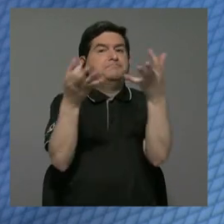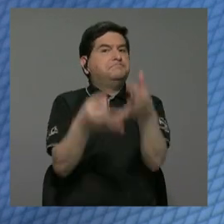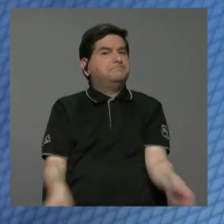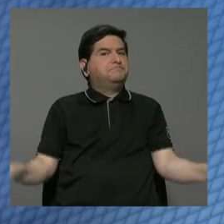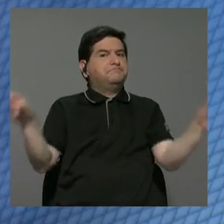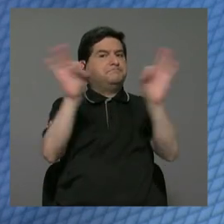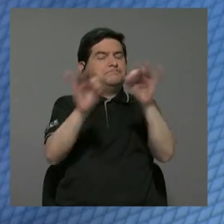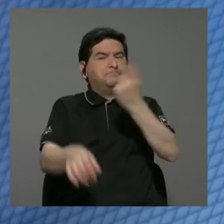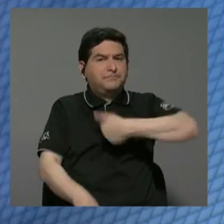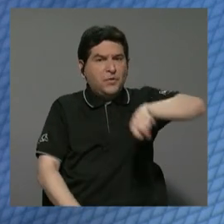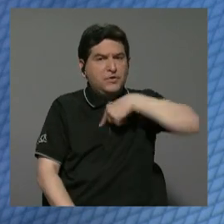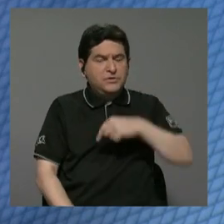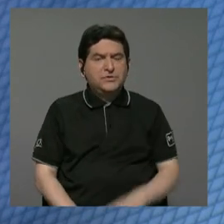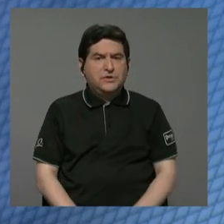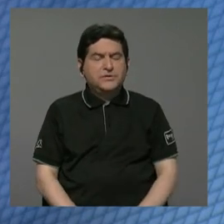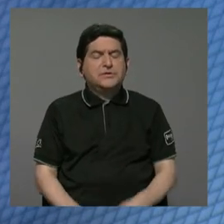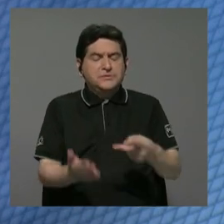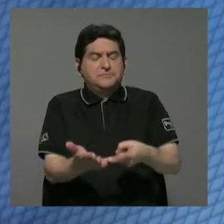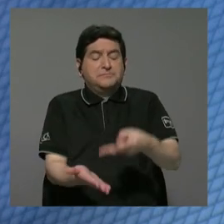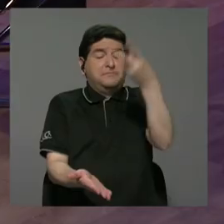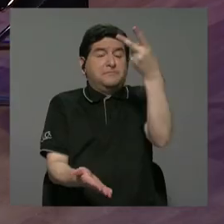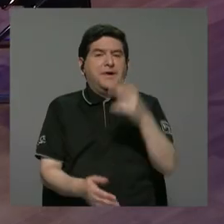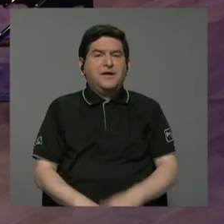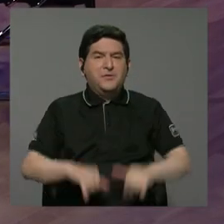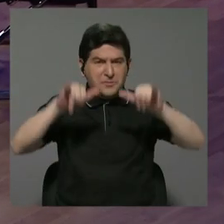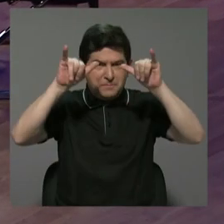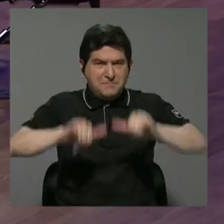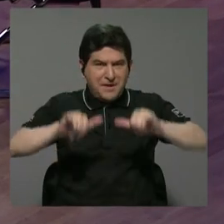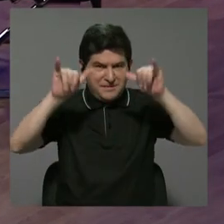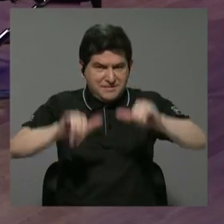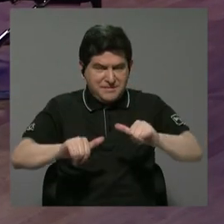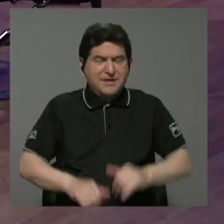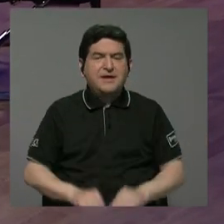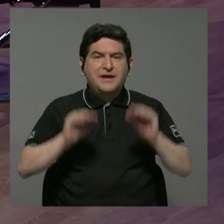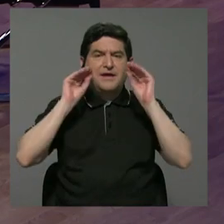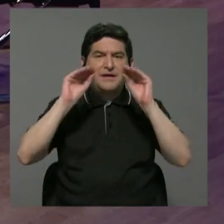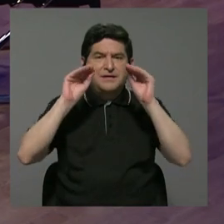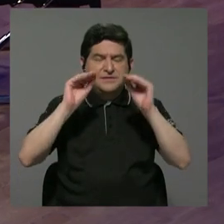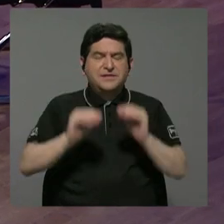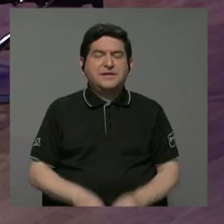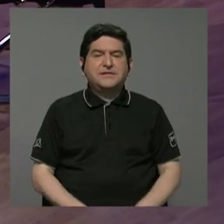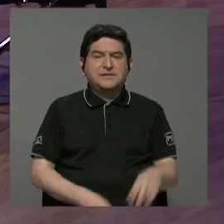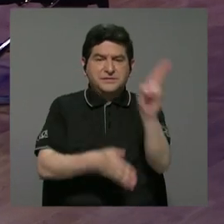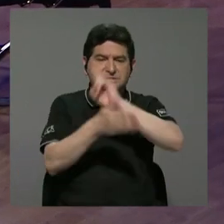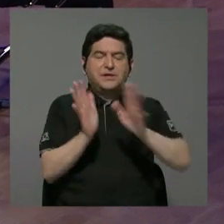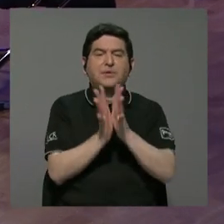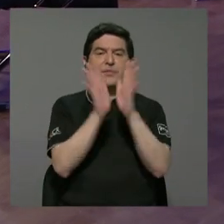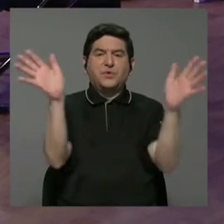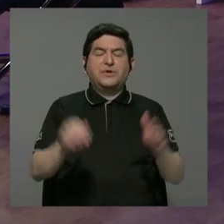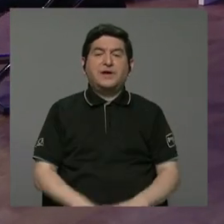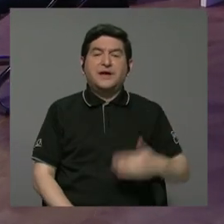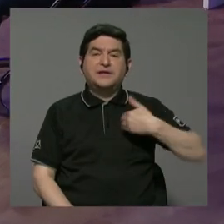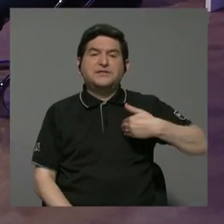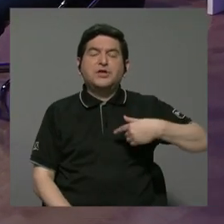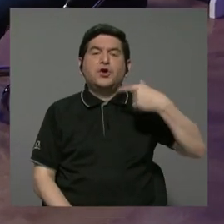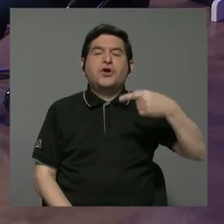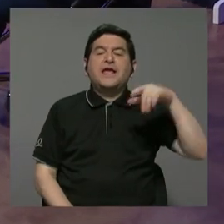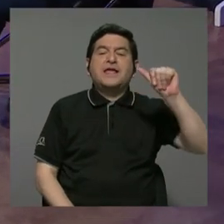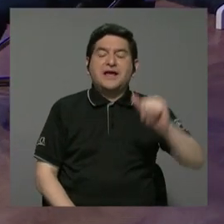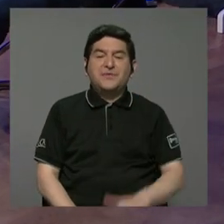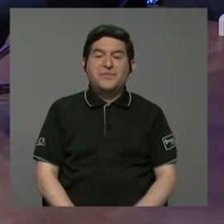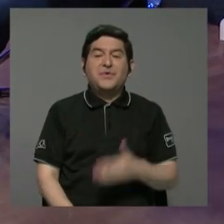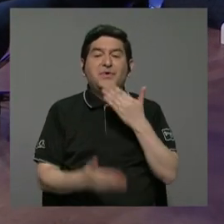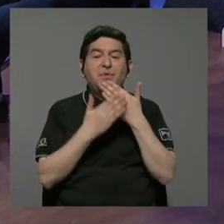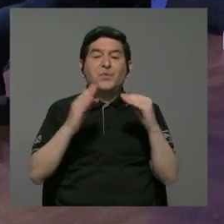que nosotros hagamos valer la importancia de sostener a la educación superior pública. Don Guillermo. Sí, bueno, buenos